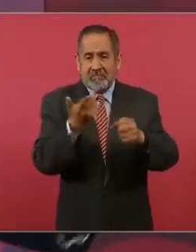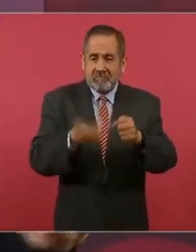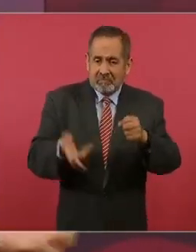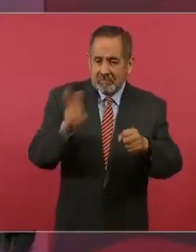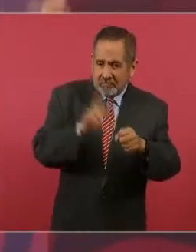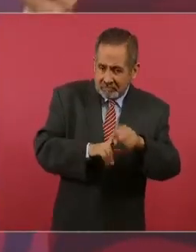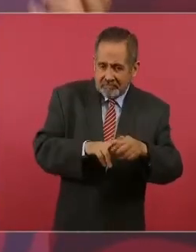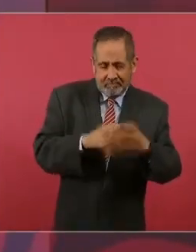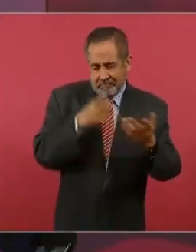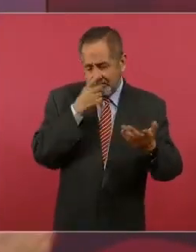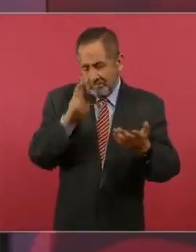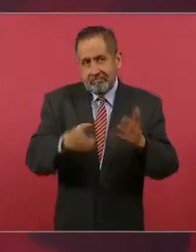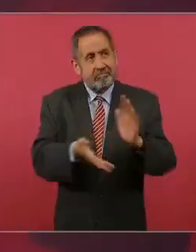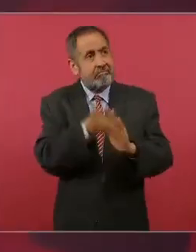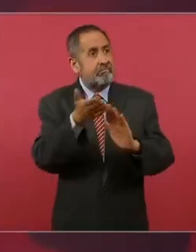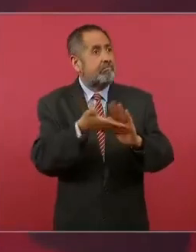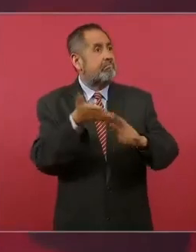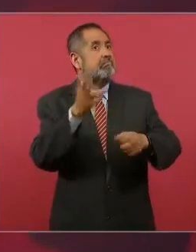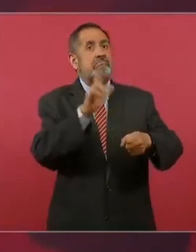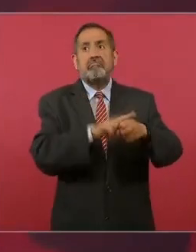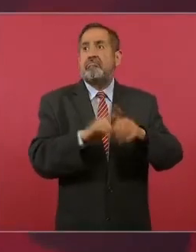hospitales, vamos a decir,